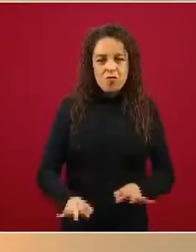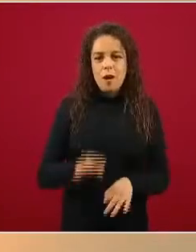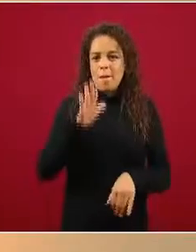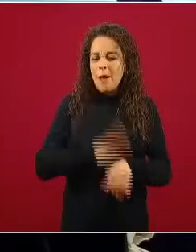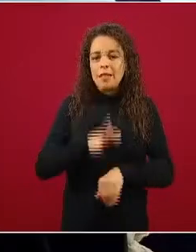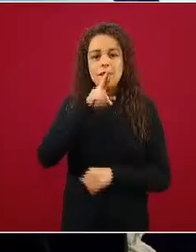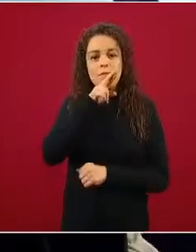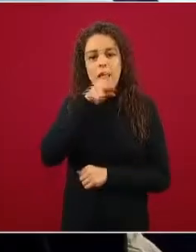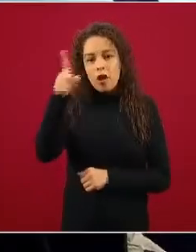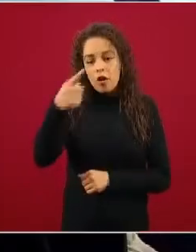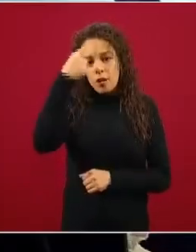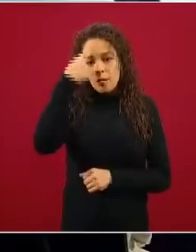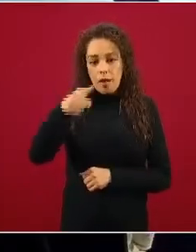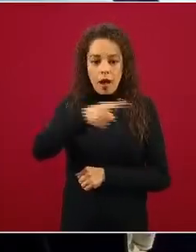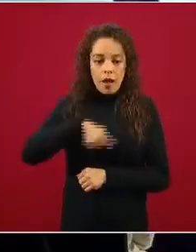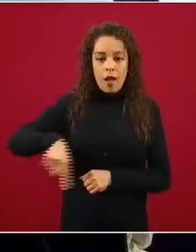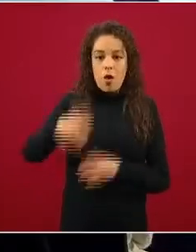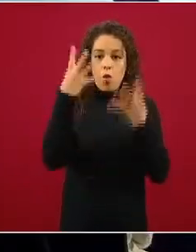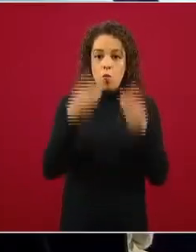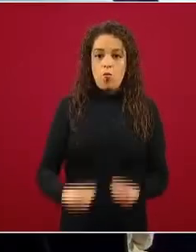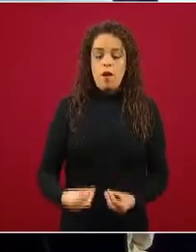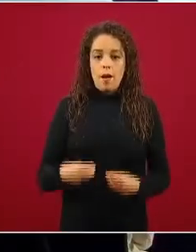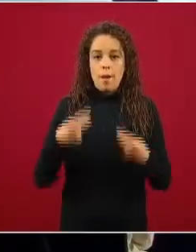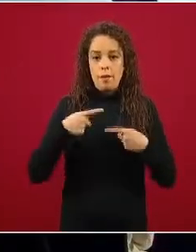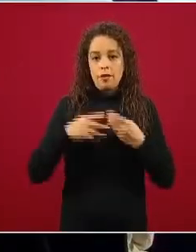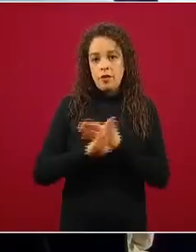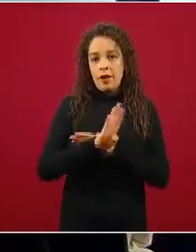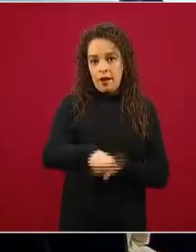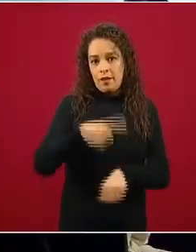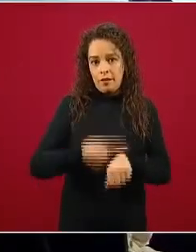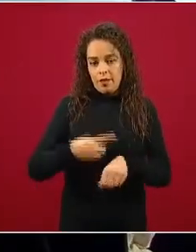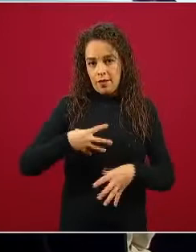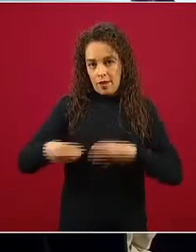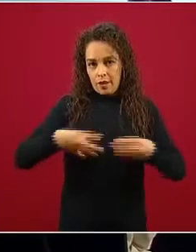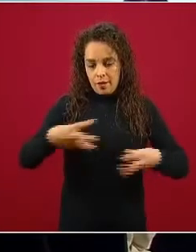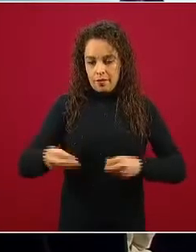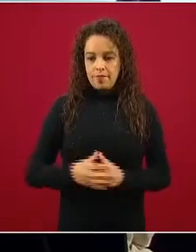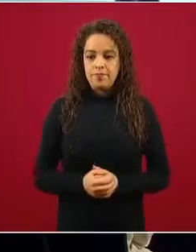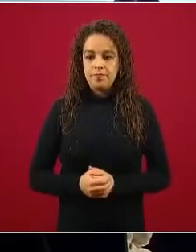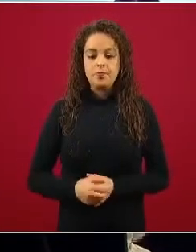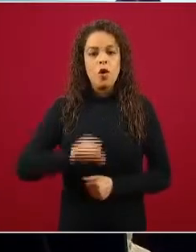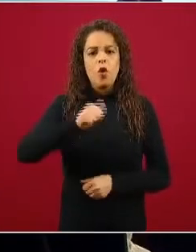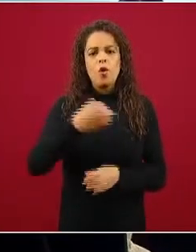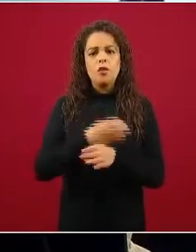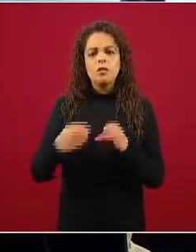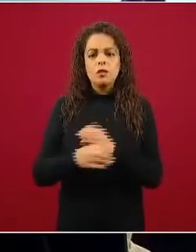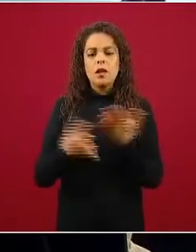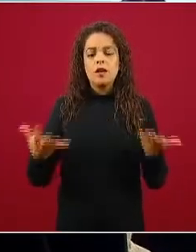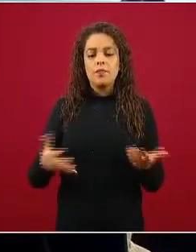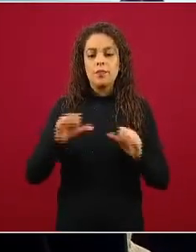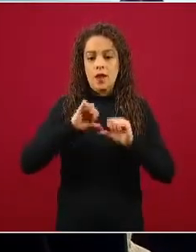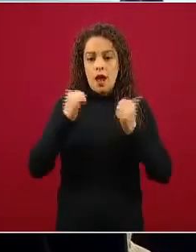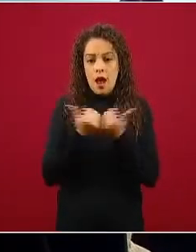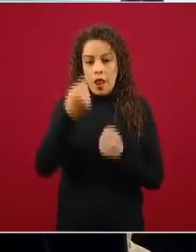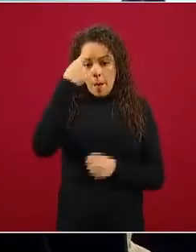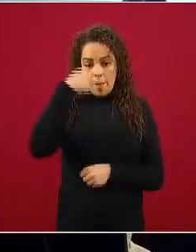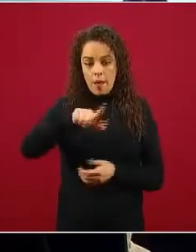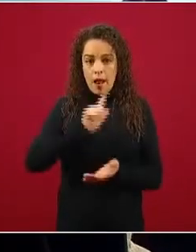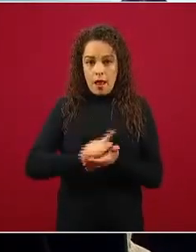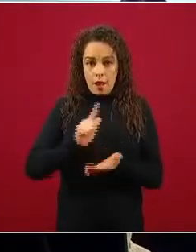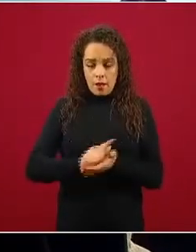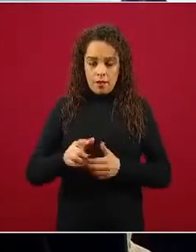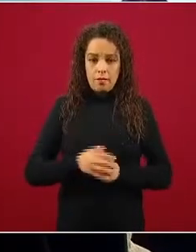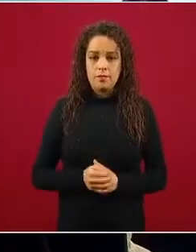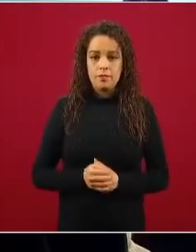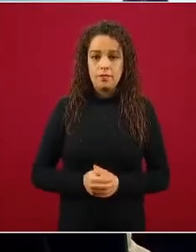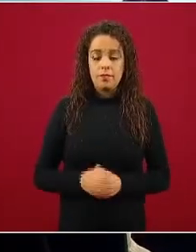implicación masiva. La siguiente, lo otro tiene que ver con las áreas de higiene, los lavamanos en condiciones adecuadas. Hoy